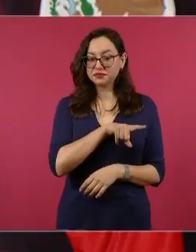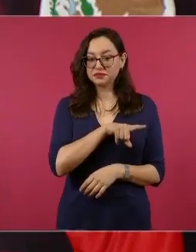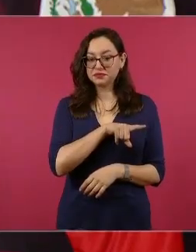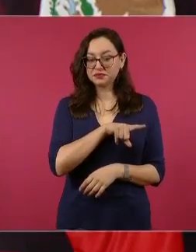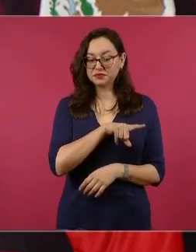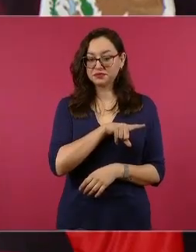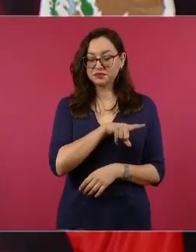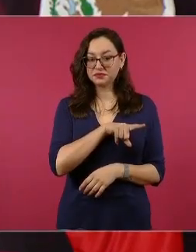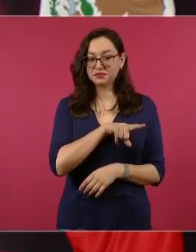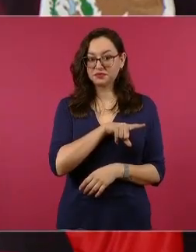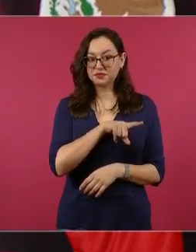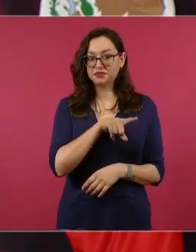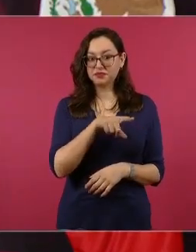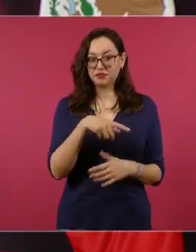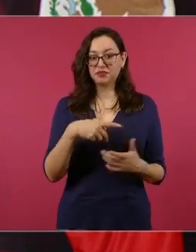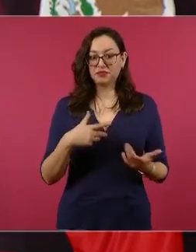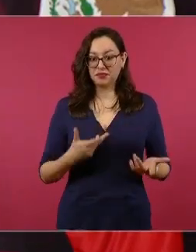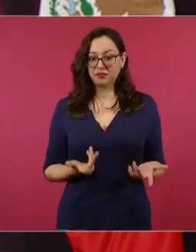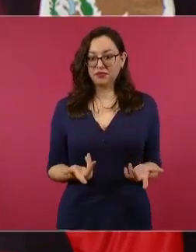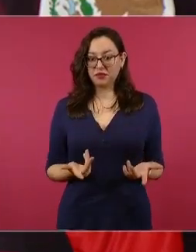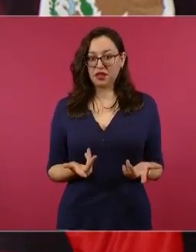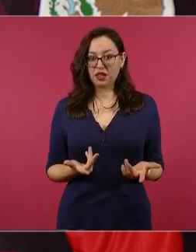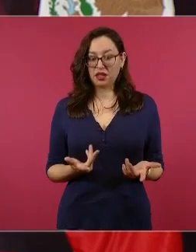cuando ella entre,